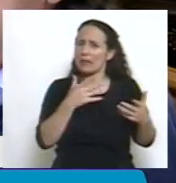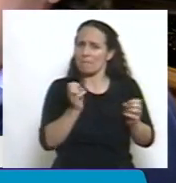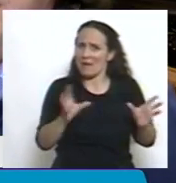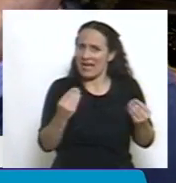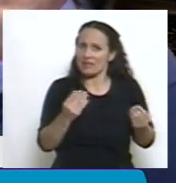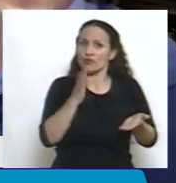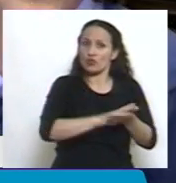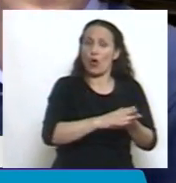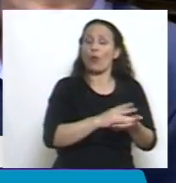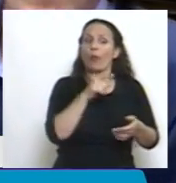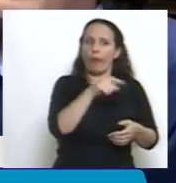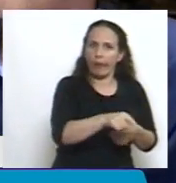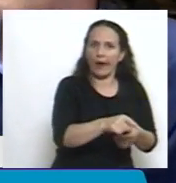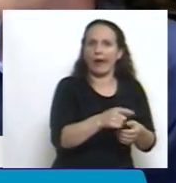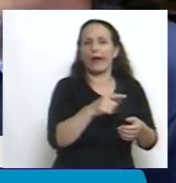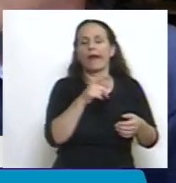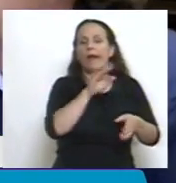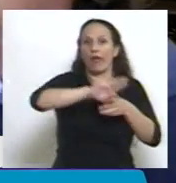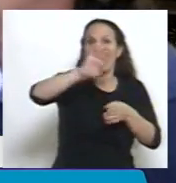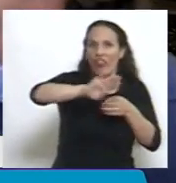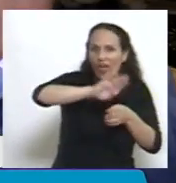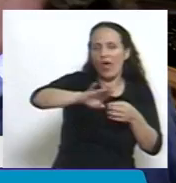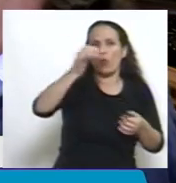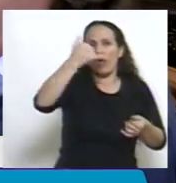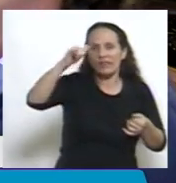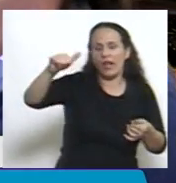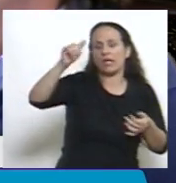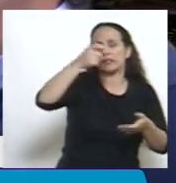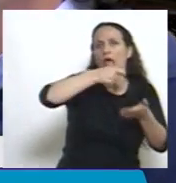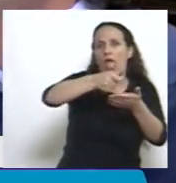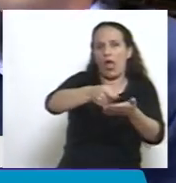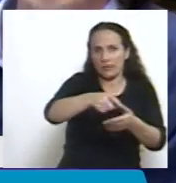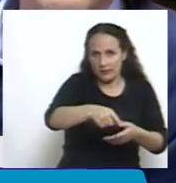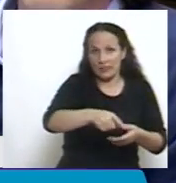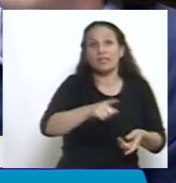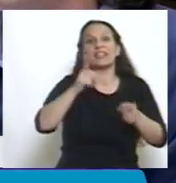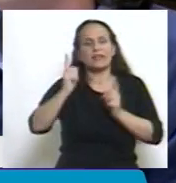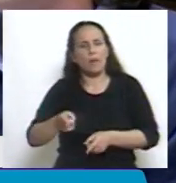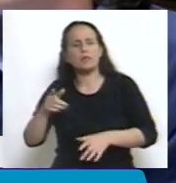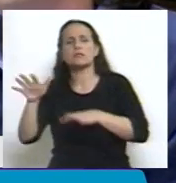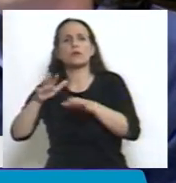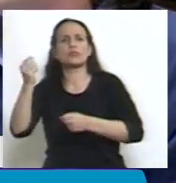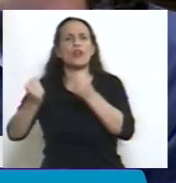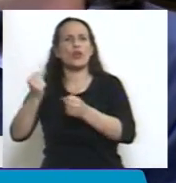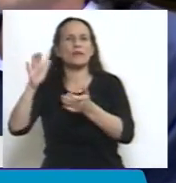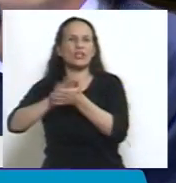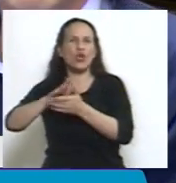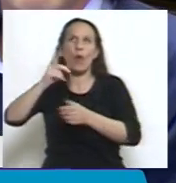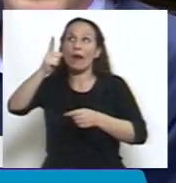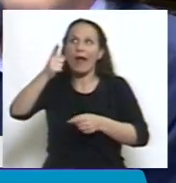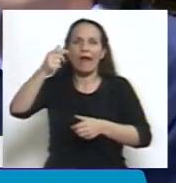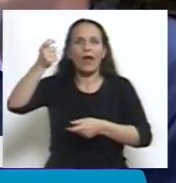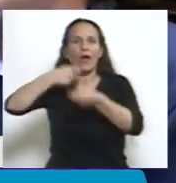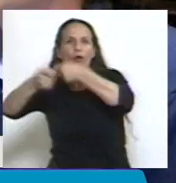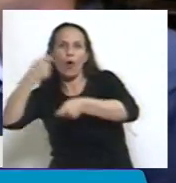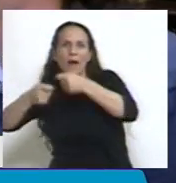problema fiscal, que tenía que ver con el peso de la deuda y los intereses de la deuda, y un problema de falta de competitividad. Cuando vino